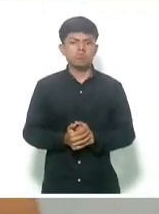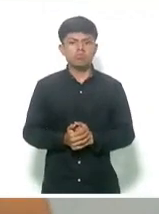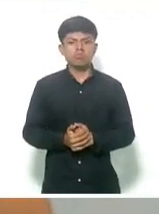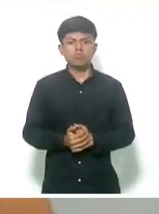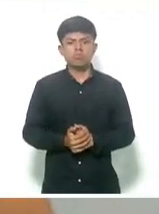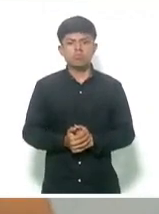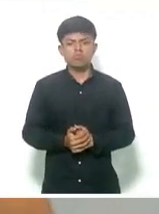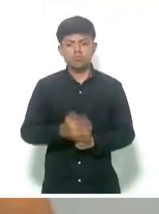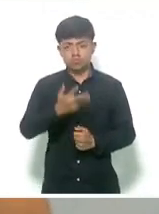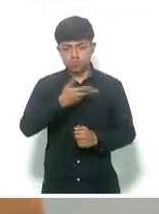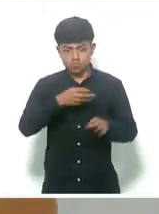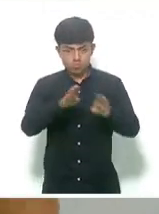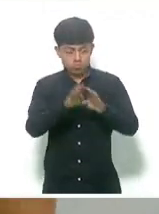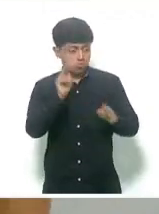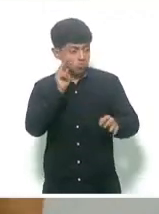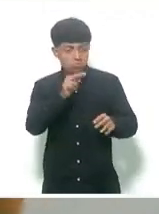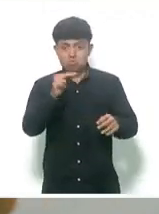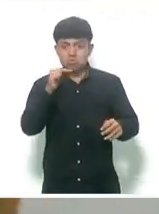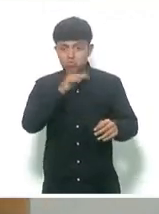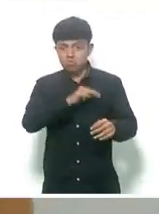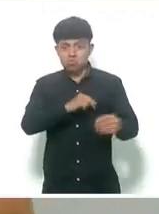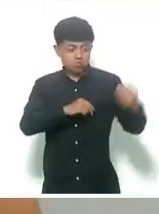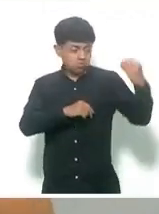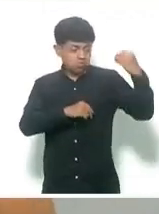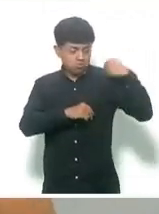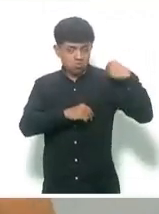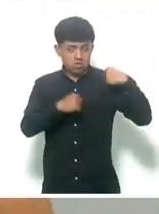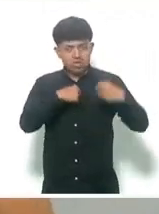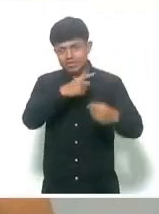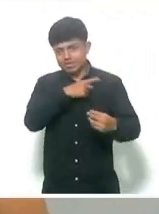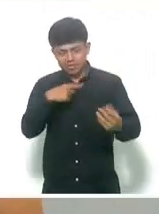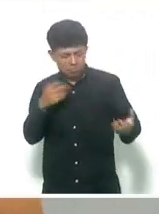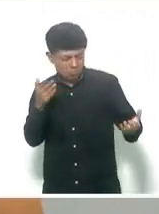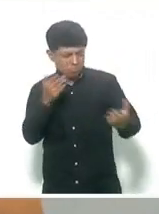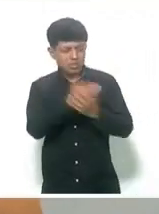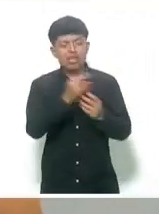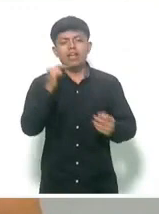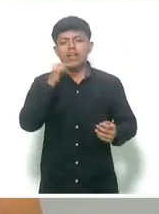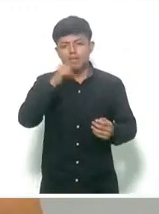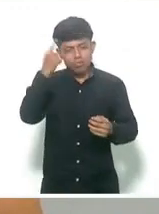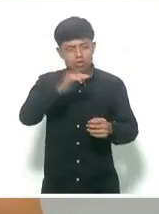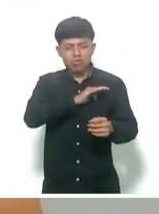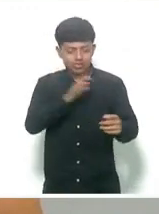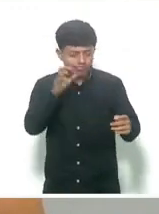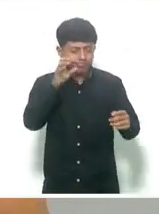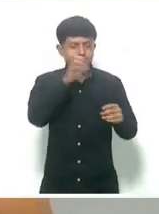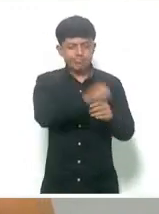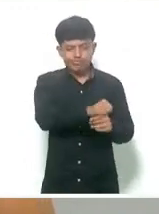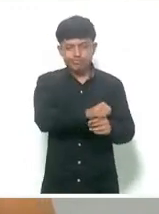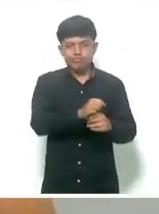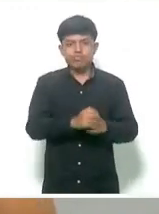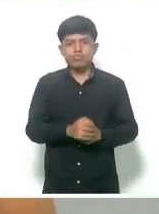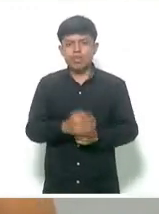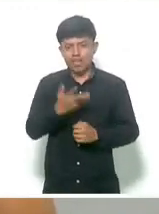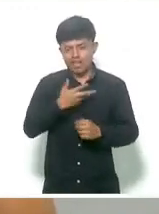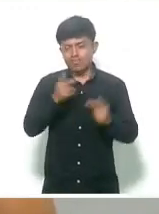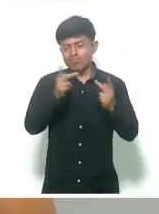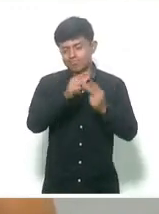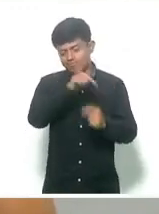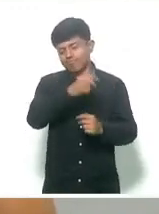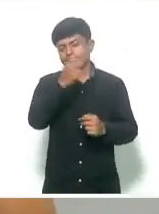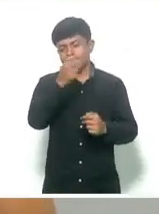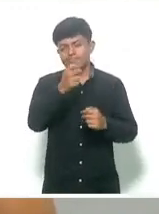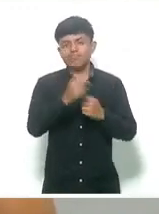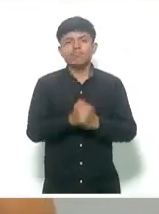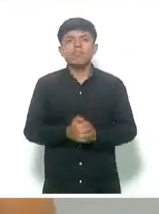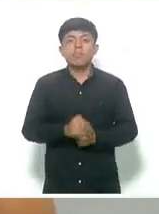inmediata debido y la precisión para poder llegar con el delincuente en eso radica que tengamos lo que son los éxitos definitivamente